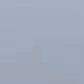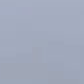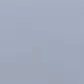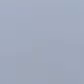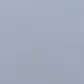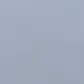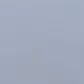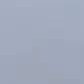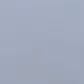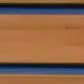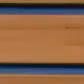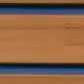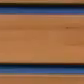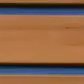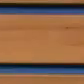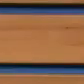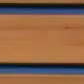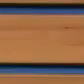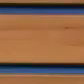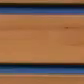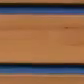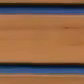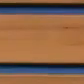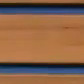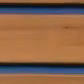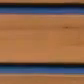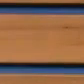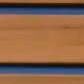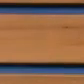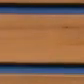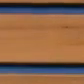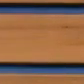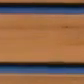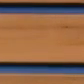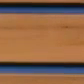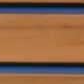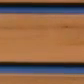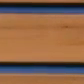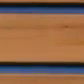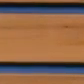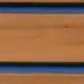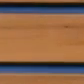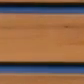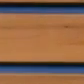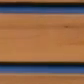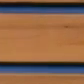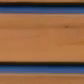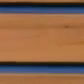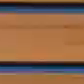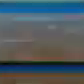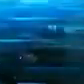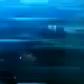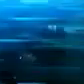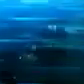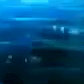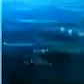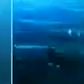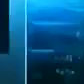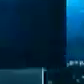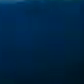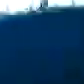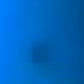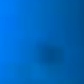Epigmenio, hacemos una pausa. 8:55, volvemos.